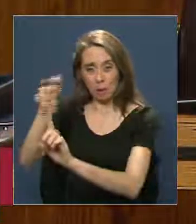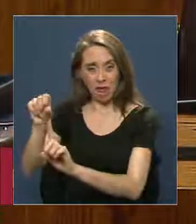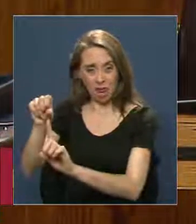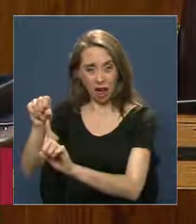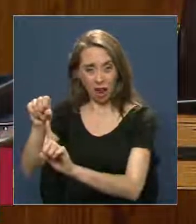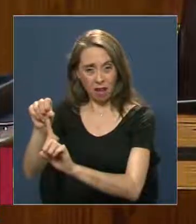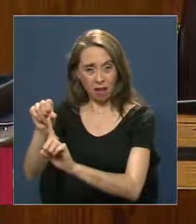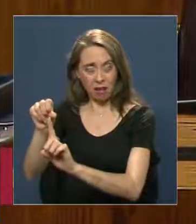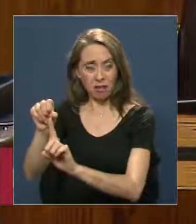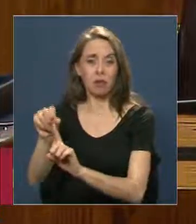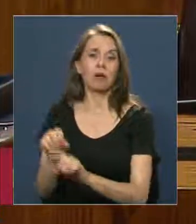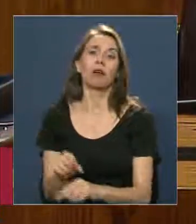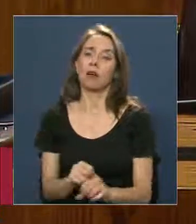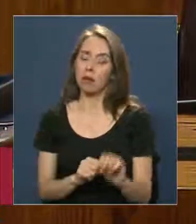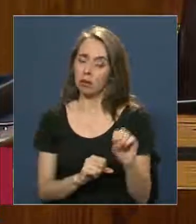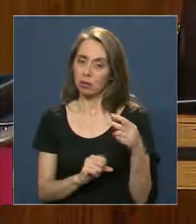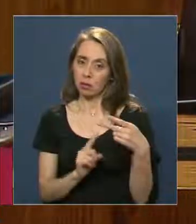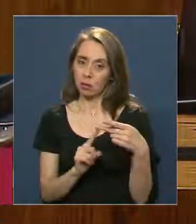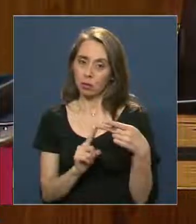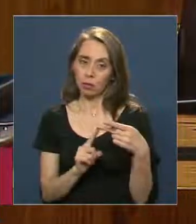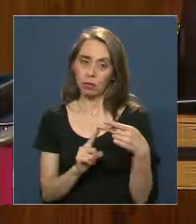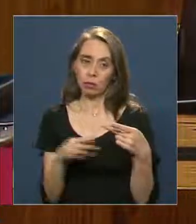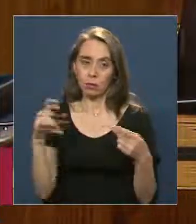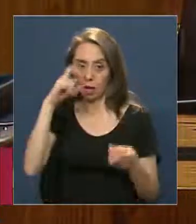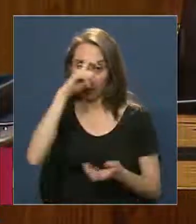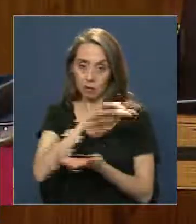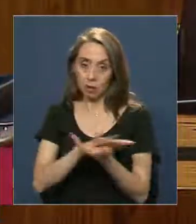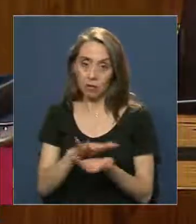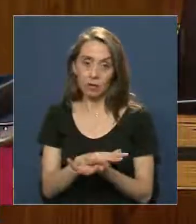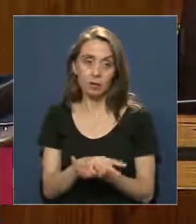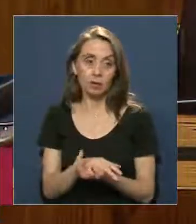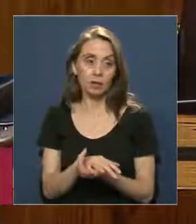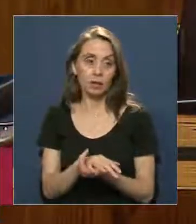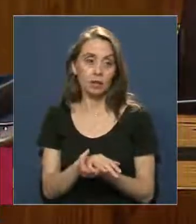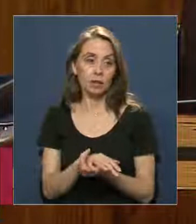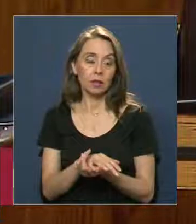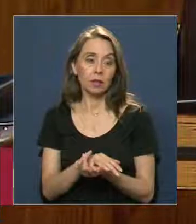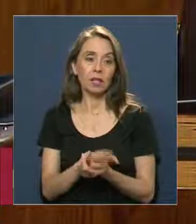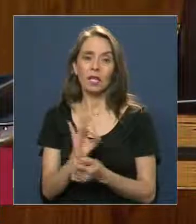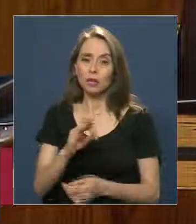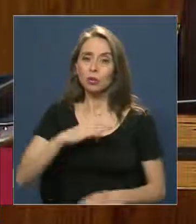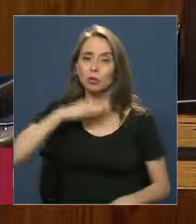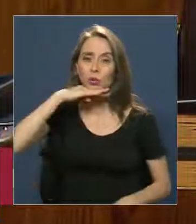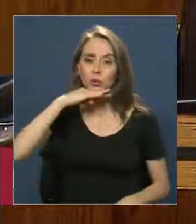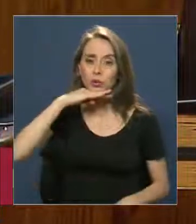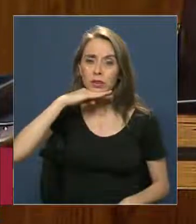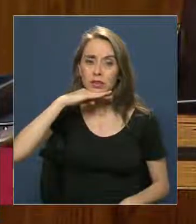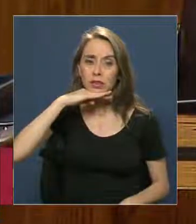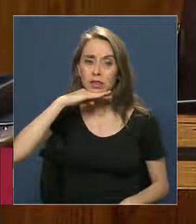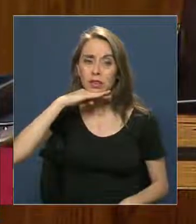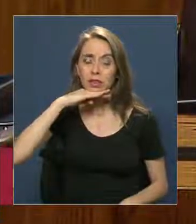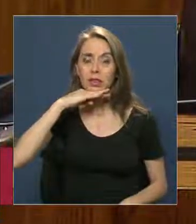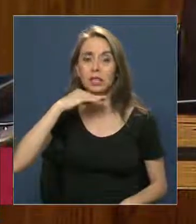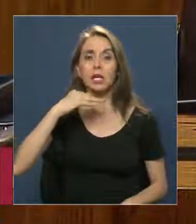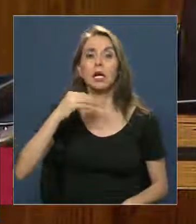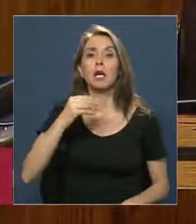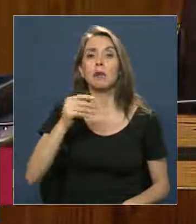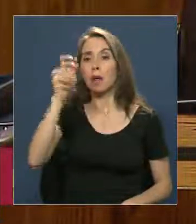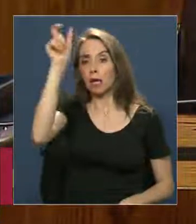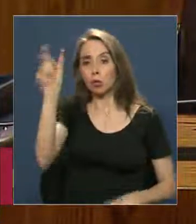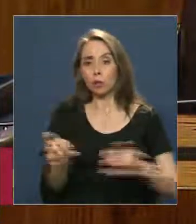Y segundo, y esto es lo más complejo, es que si basta para poder sancionar a